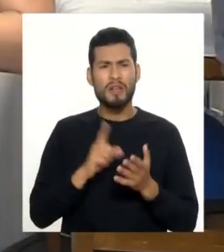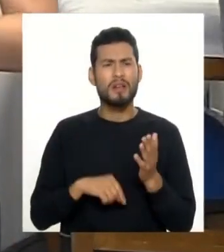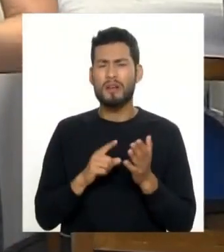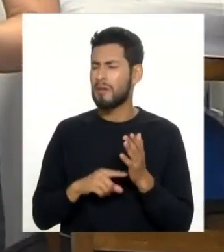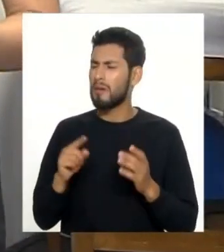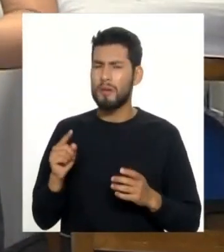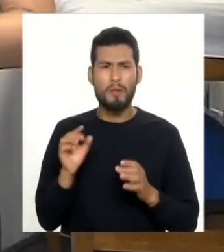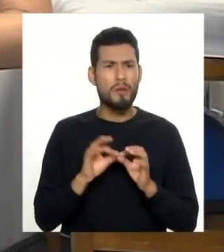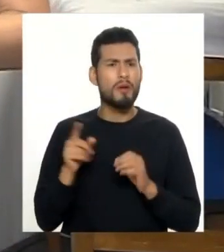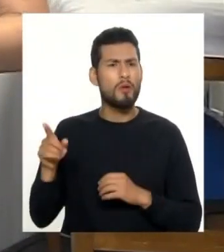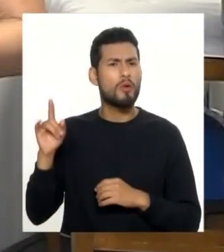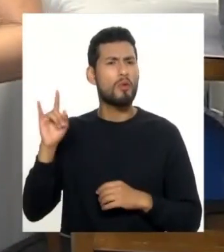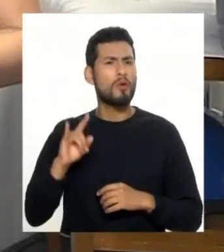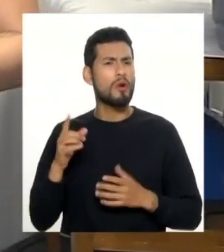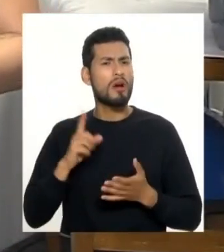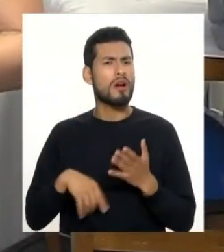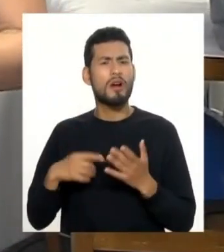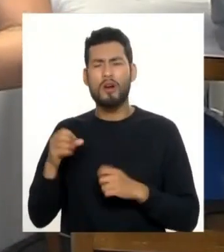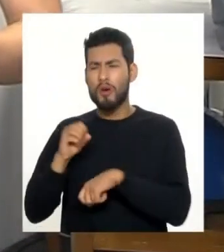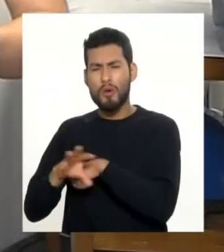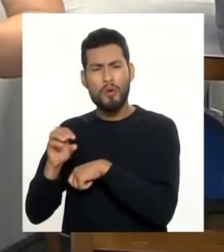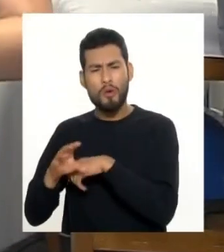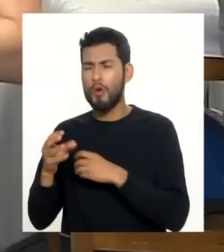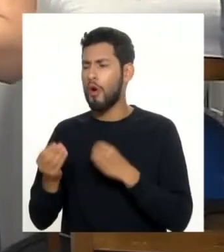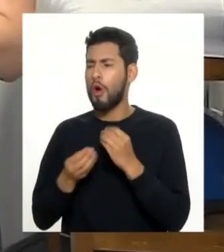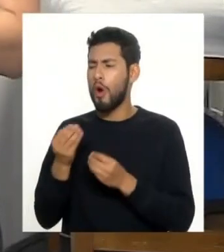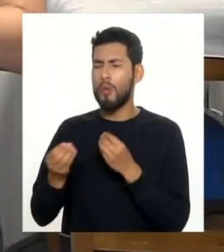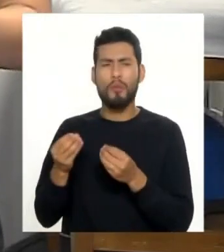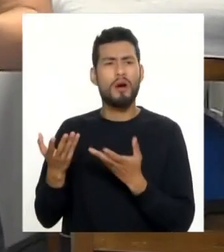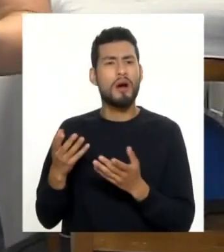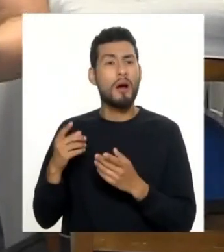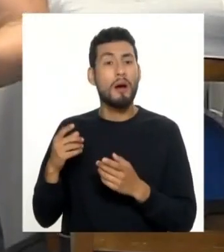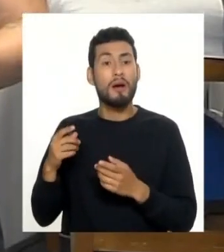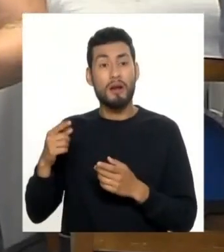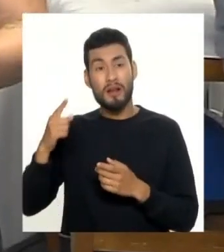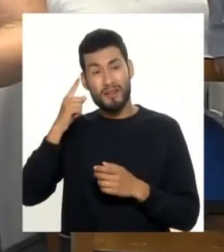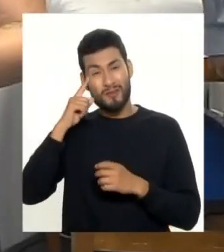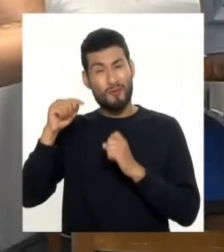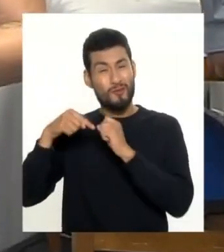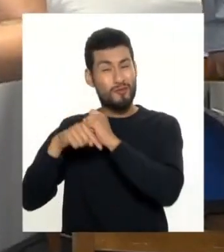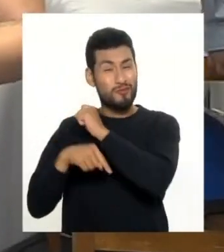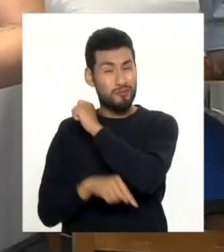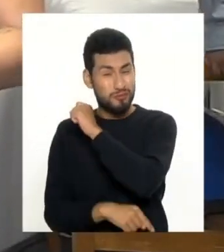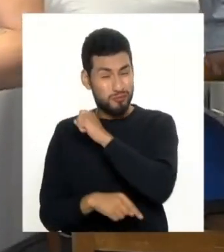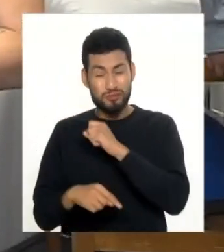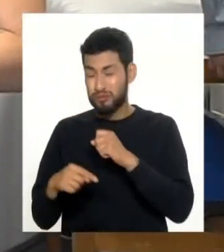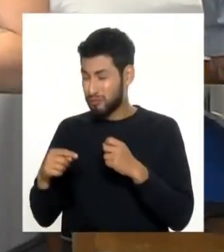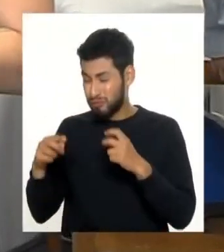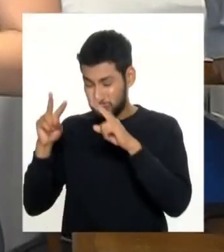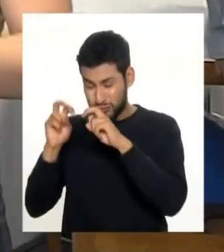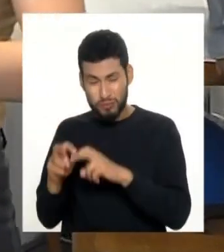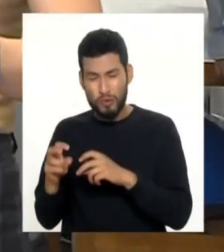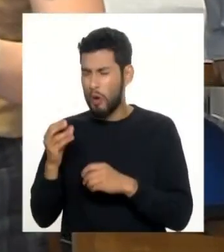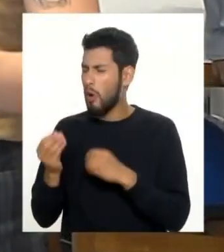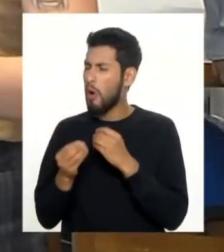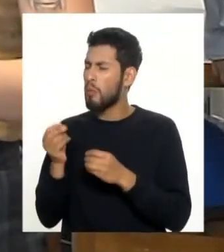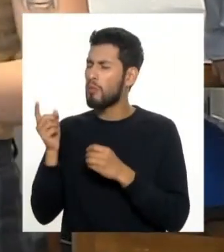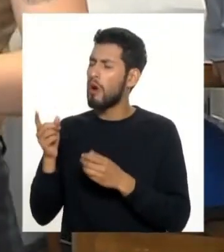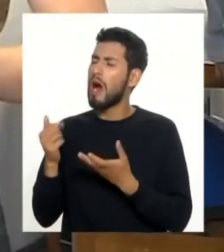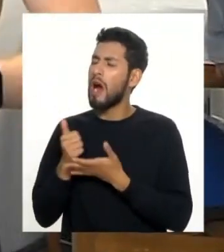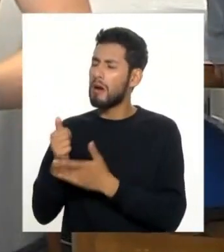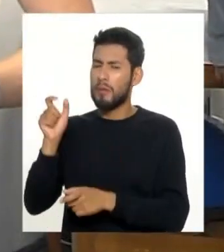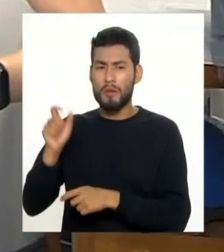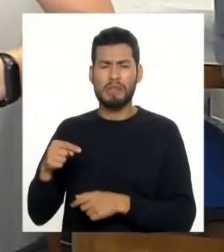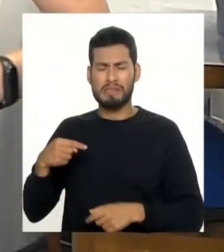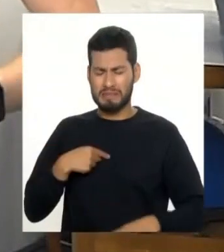que ustedes revisan? ¿Qué es lo primero que les recomiendan? ¿Cómo abordan, más allá de la complejidad del diagnóstico, cómo abordan a un paciente que les